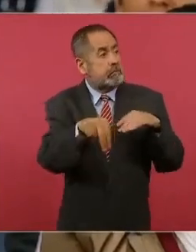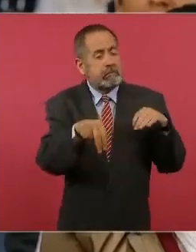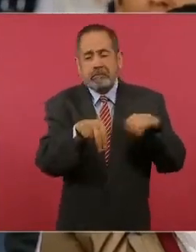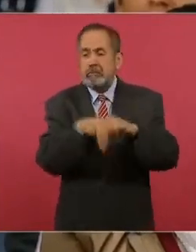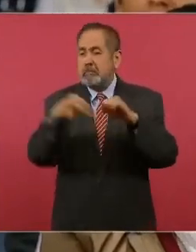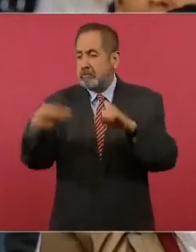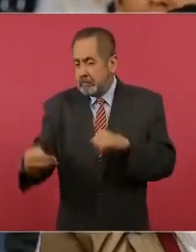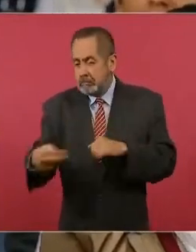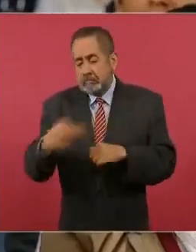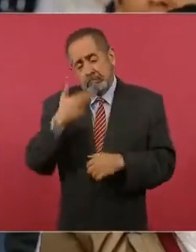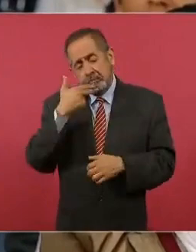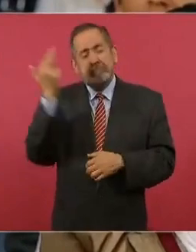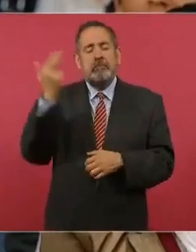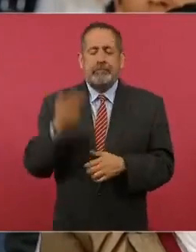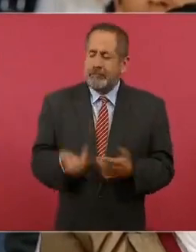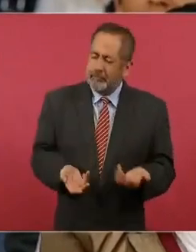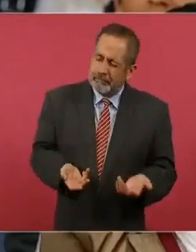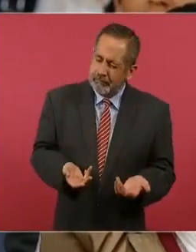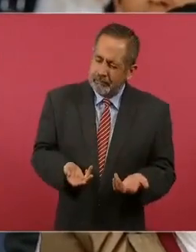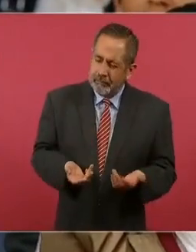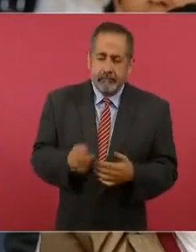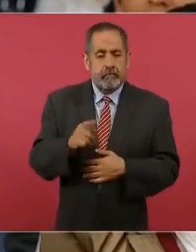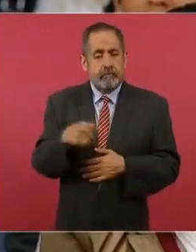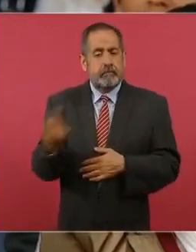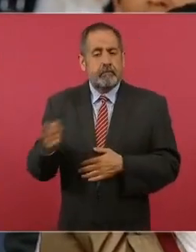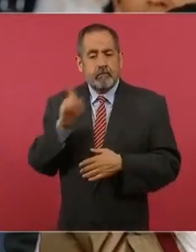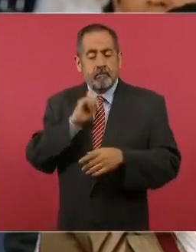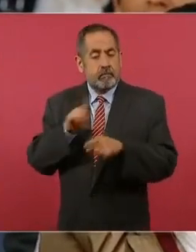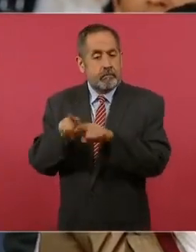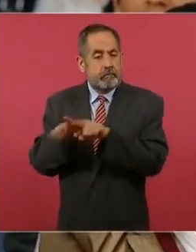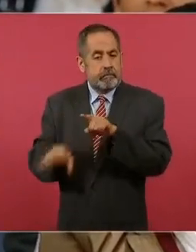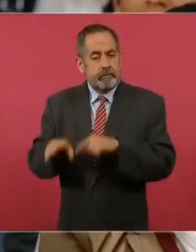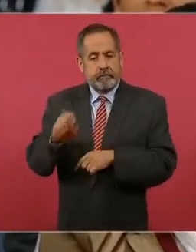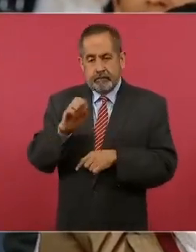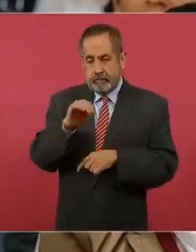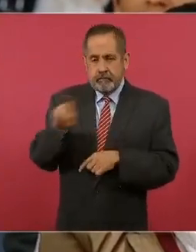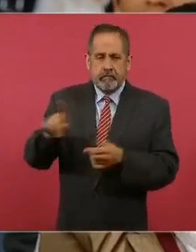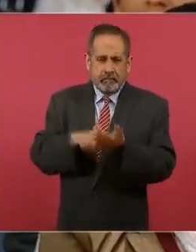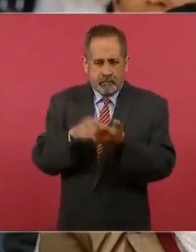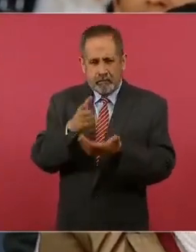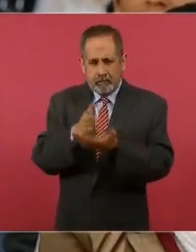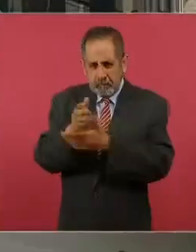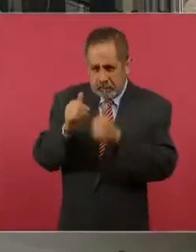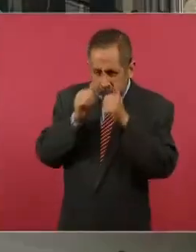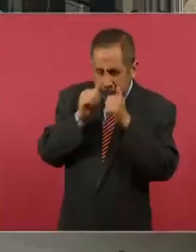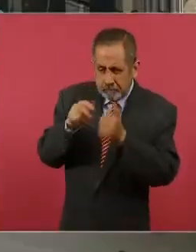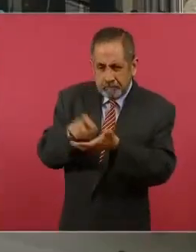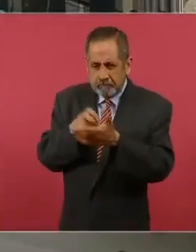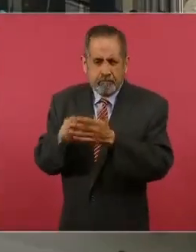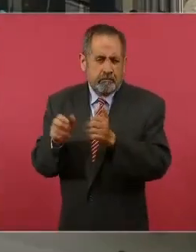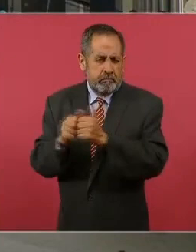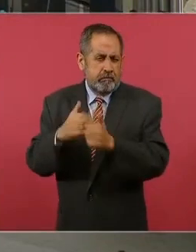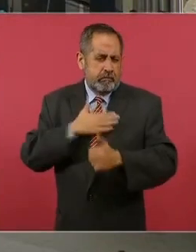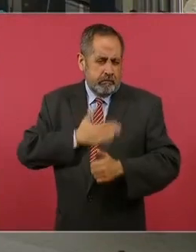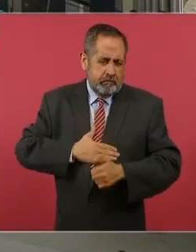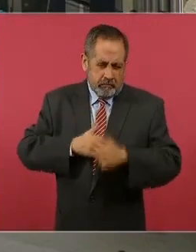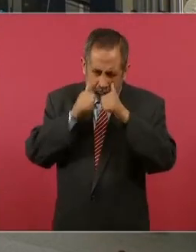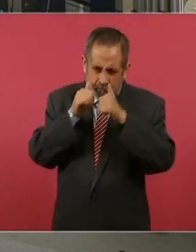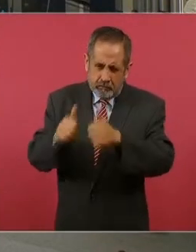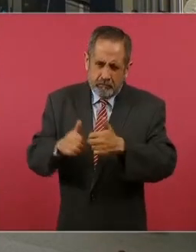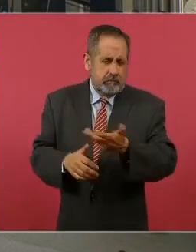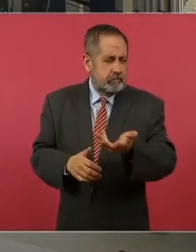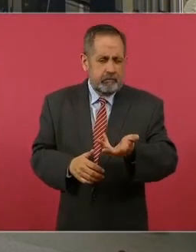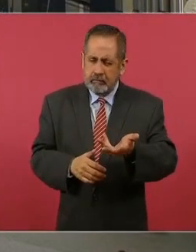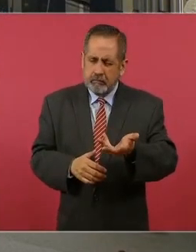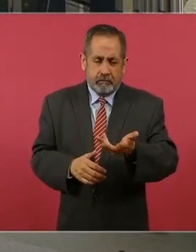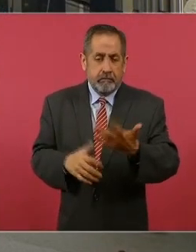señora Yasmín Karina Ruiz, hermana de Emanuel, le piden de favor su intervención para que se haga justicia, ya que